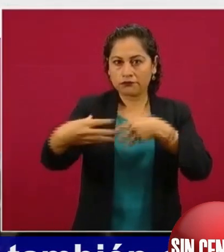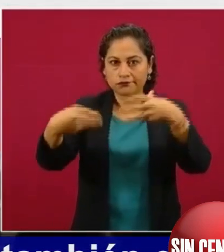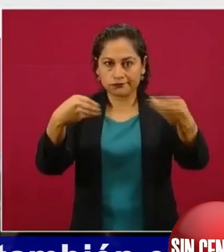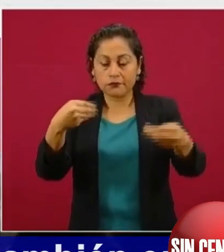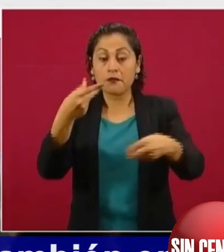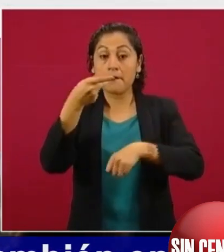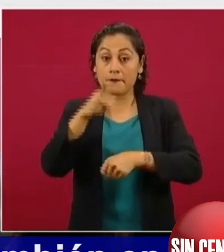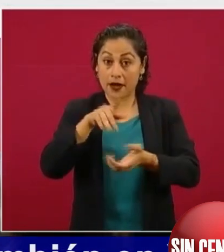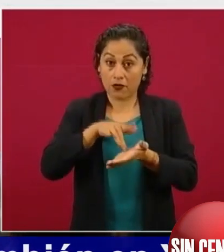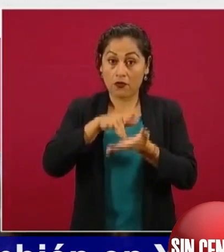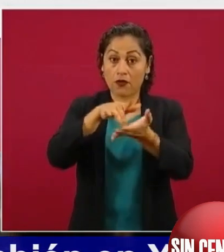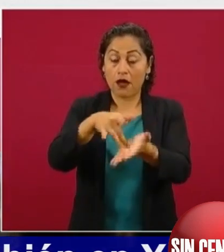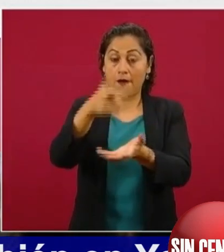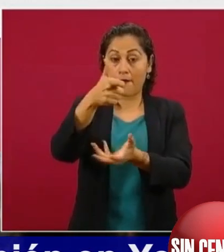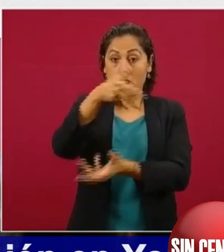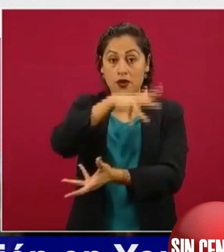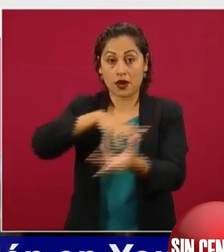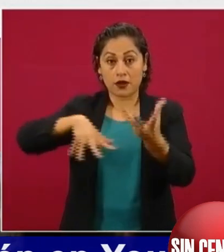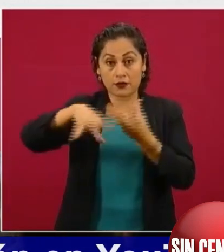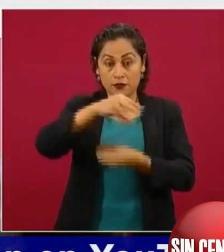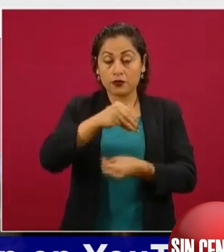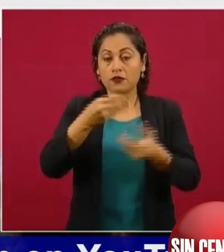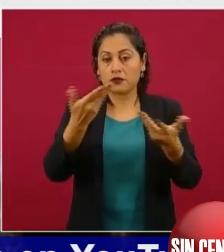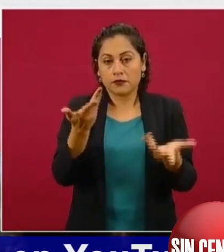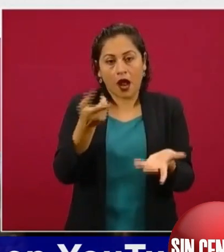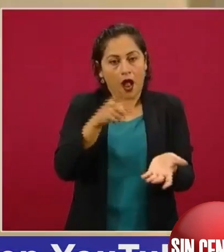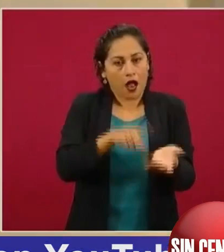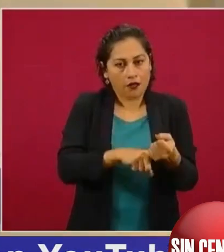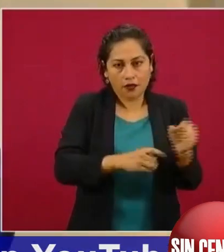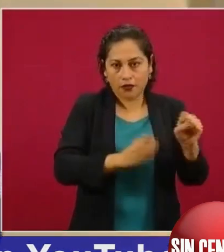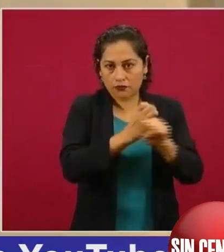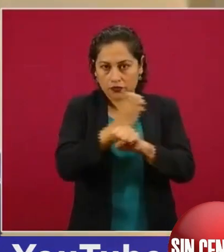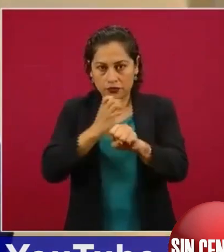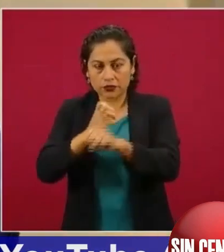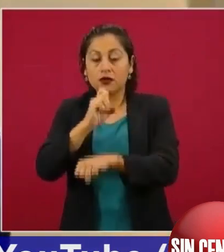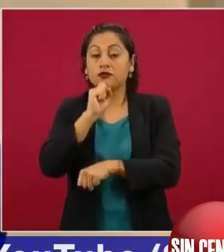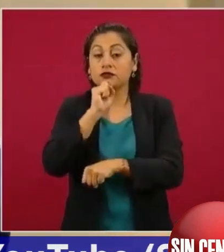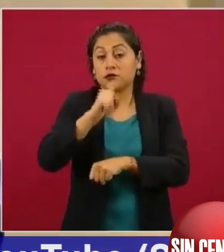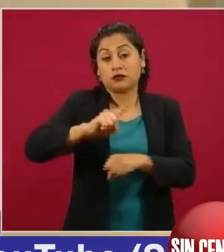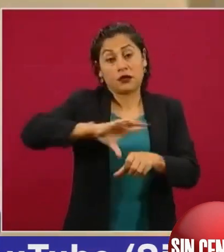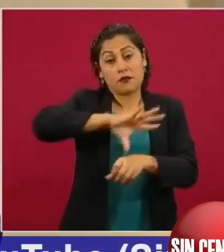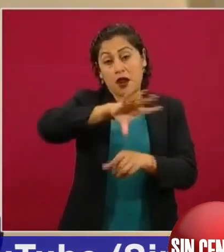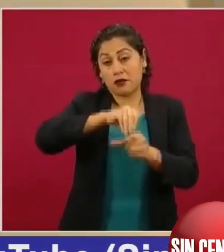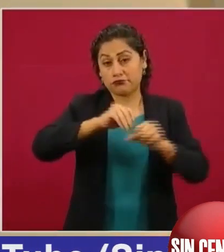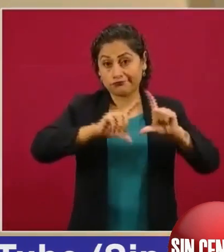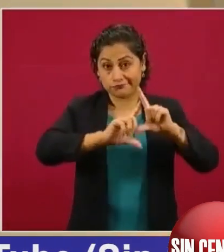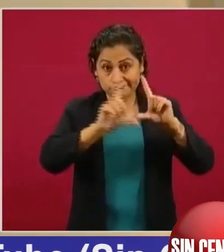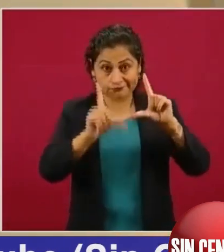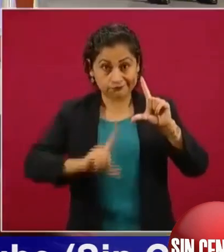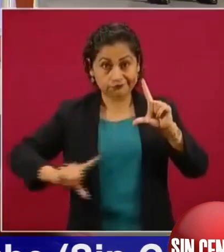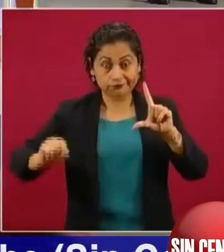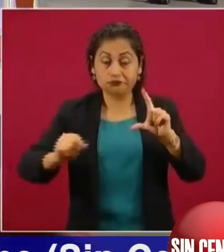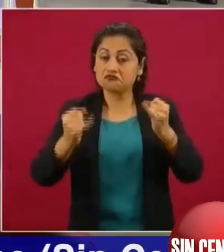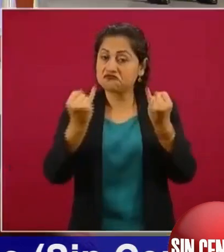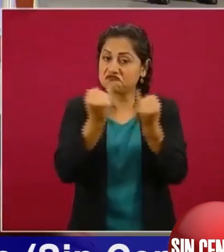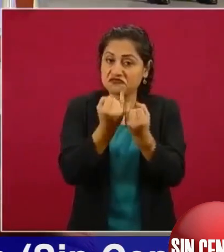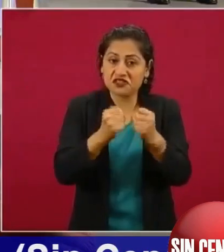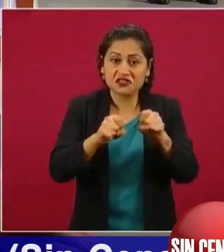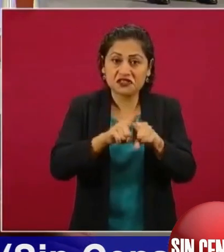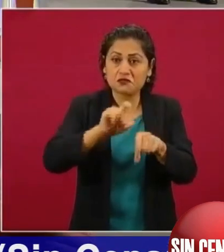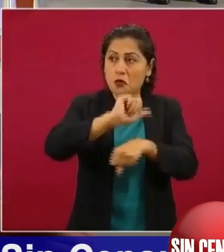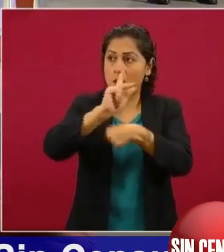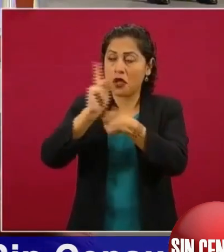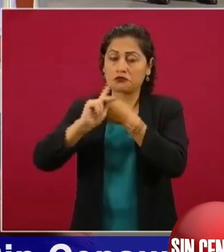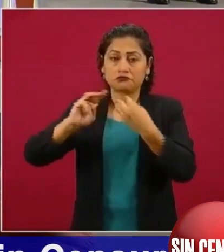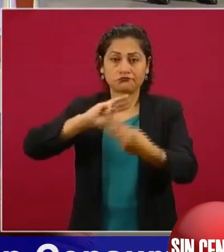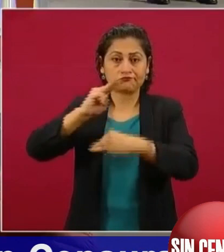afectada por múltiples fenómenos, tanto locales como la afectación económica que sufre todo el mundo. La siguiente.